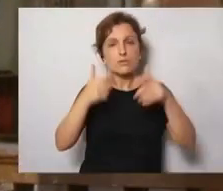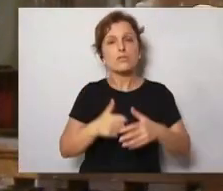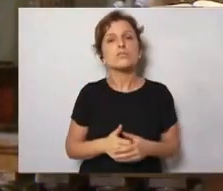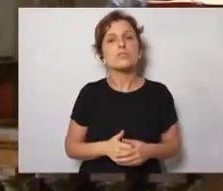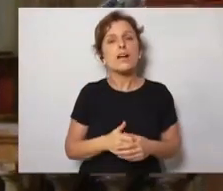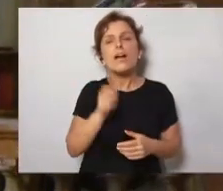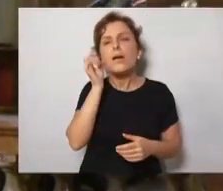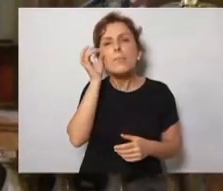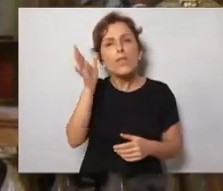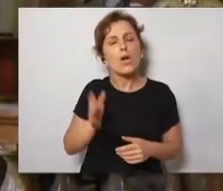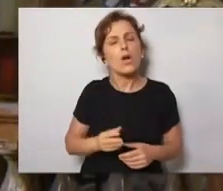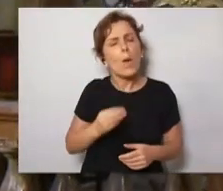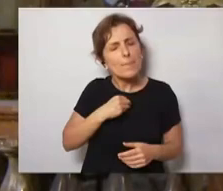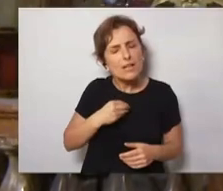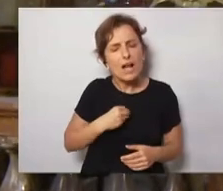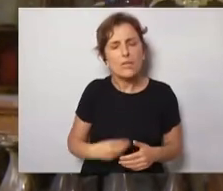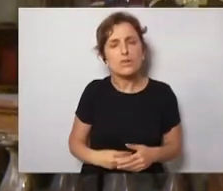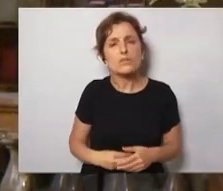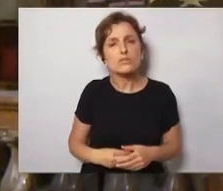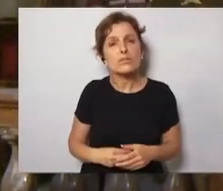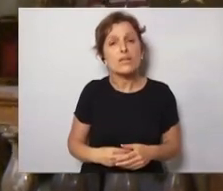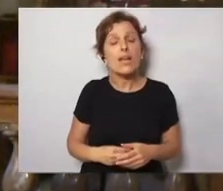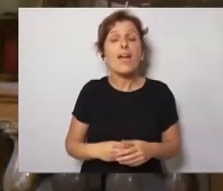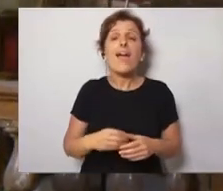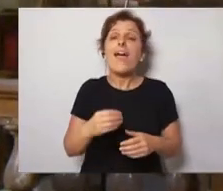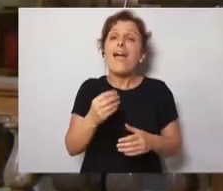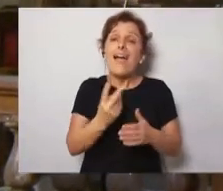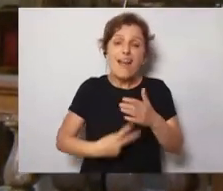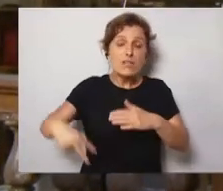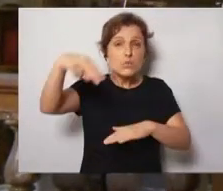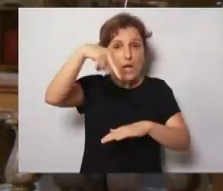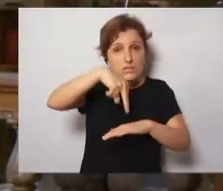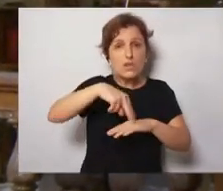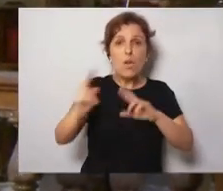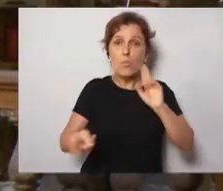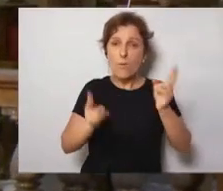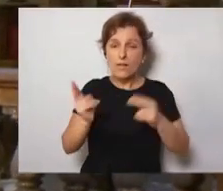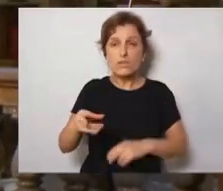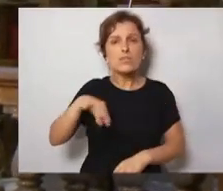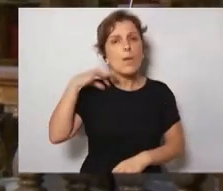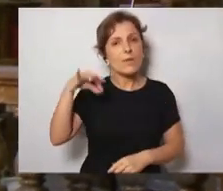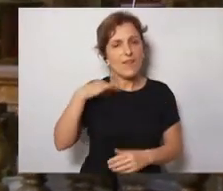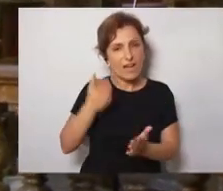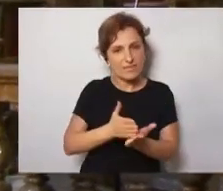santos el perdón de los pecados la resurrección de la carne